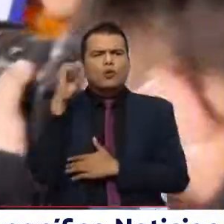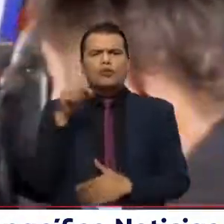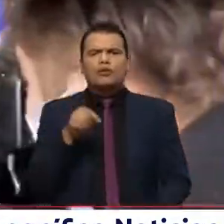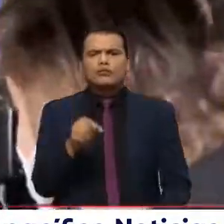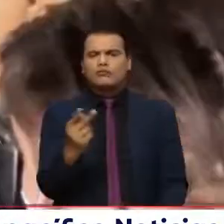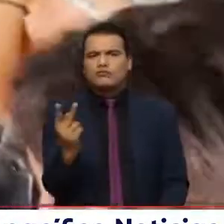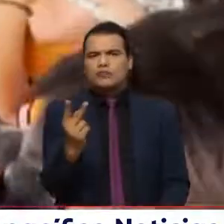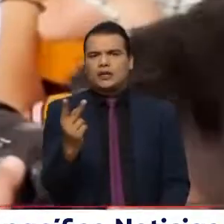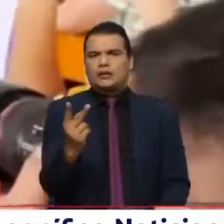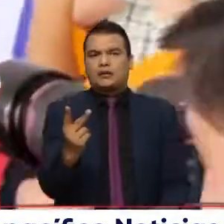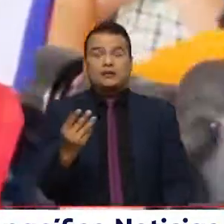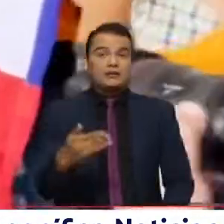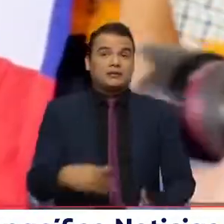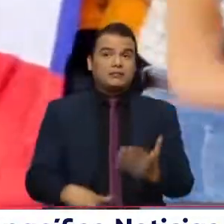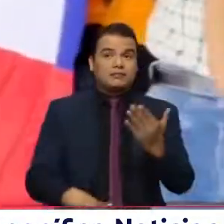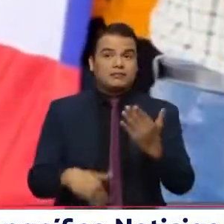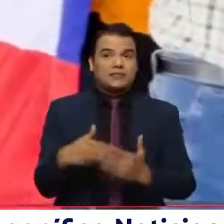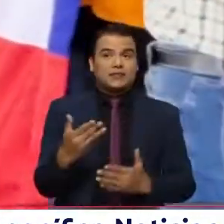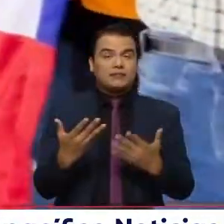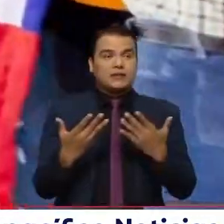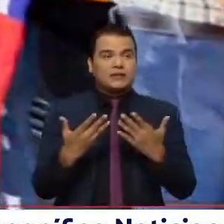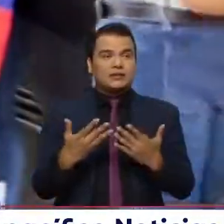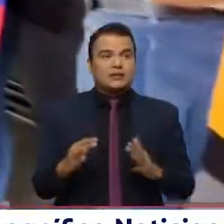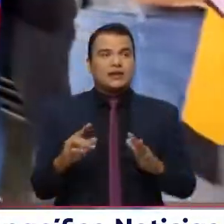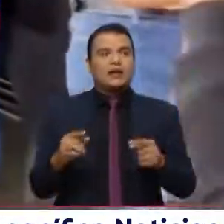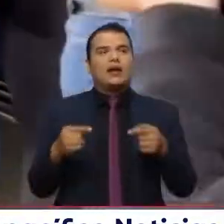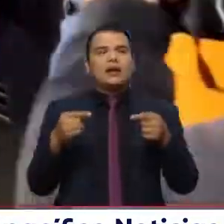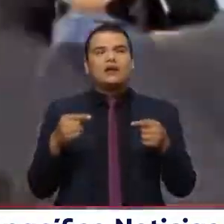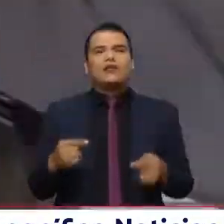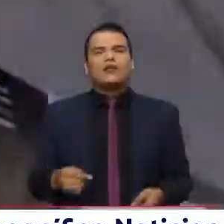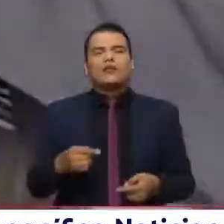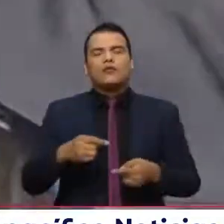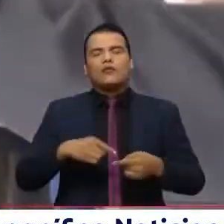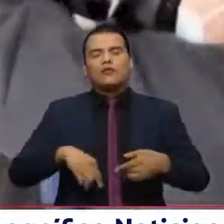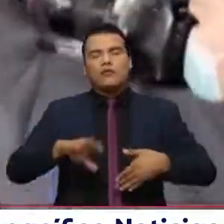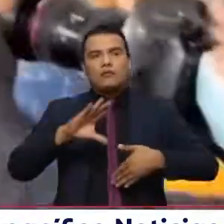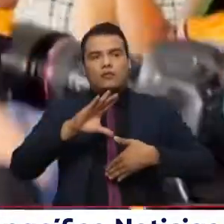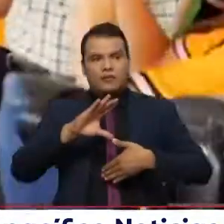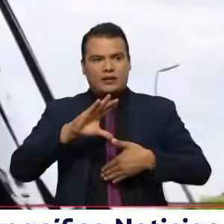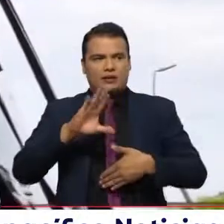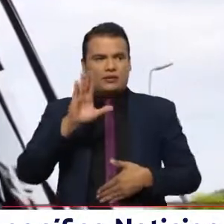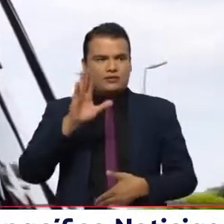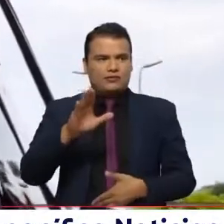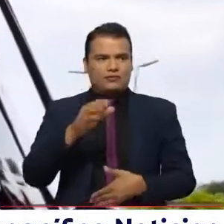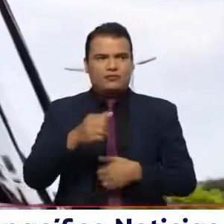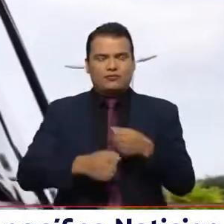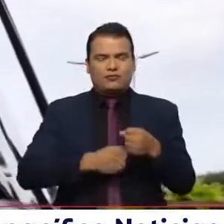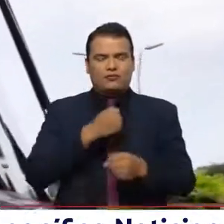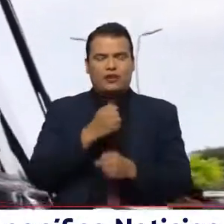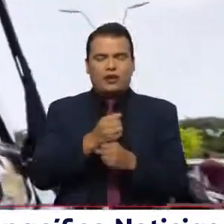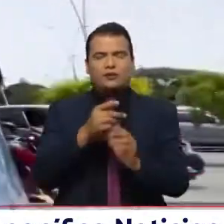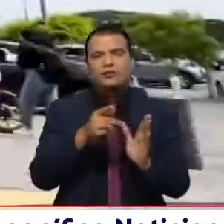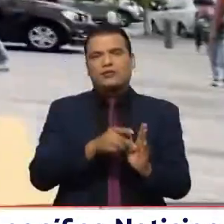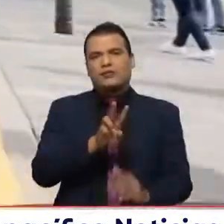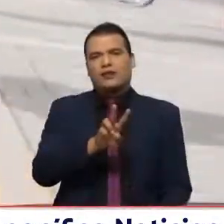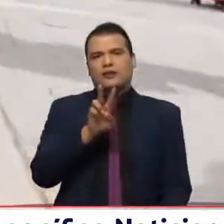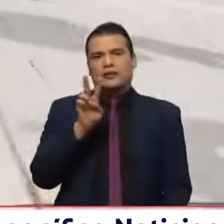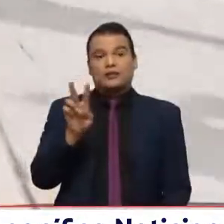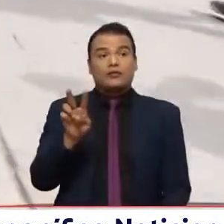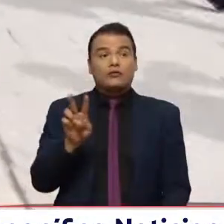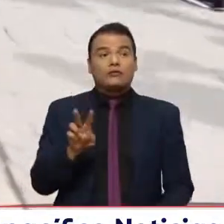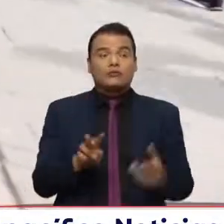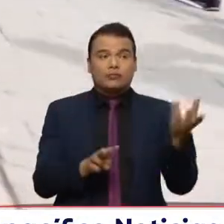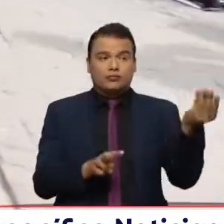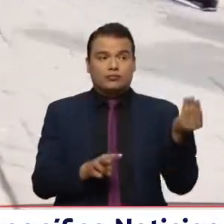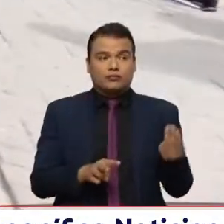próximo viernes en el arranque de esta edición 2022 de la Copa América Fémina. Fue la primera delegación